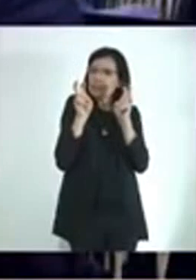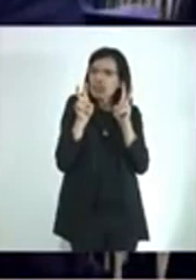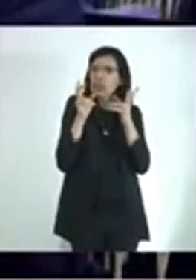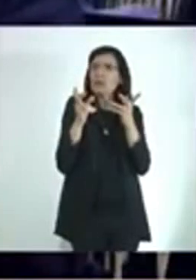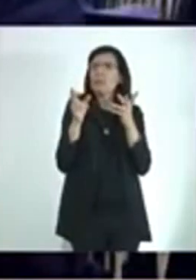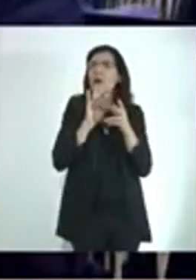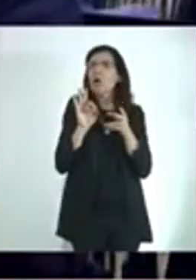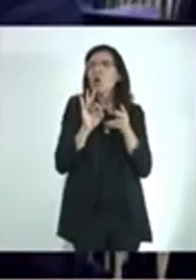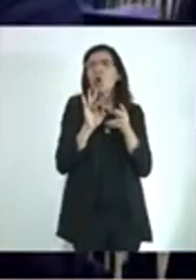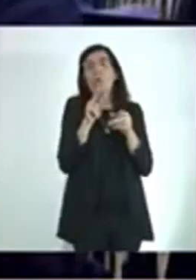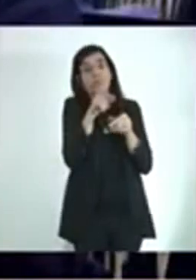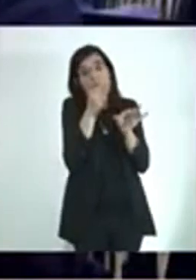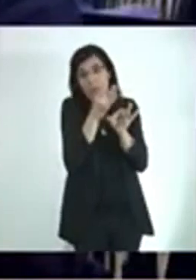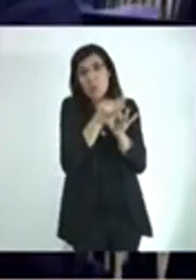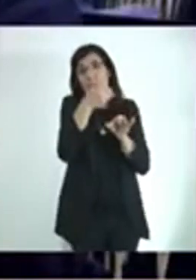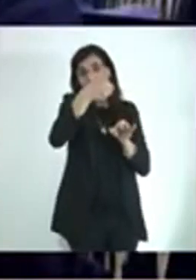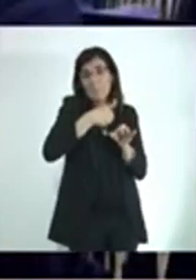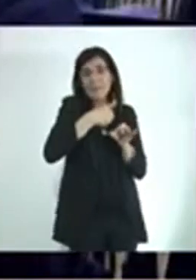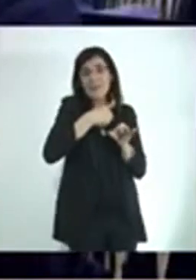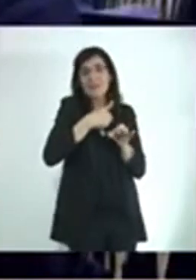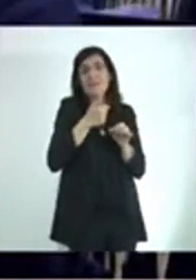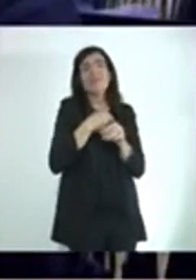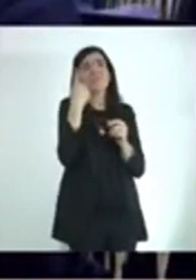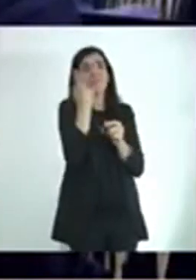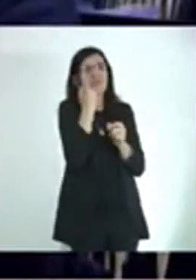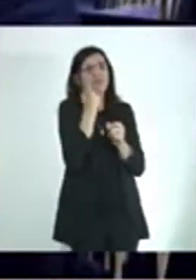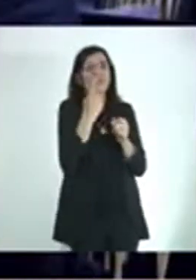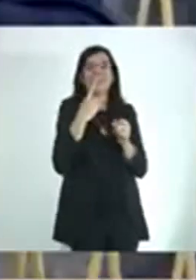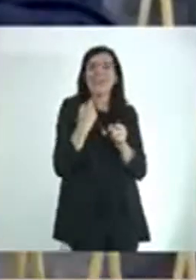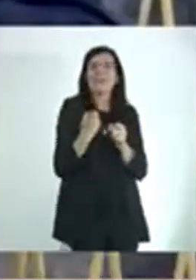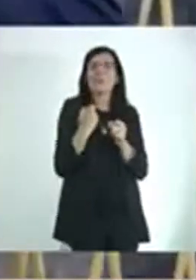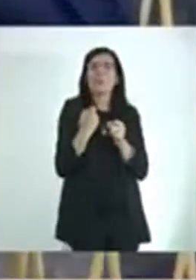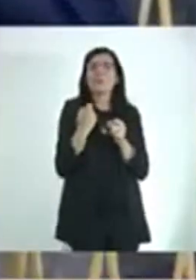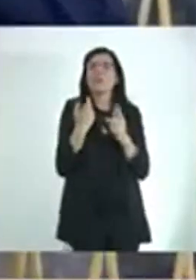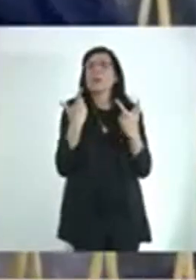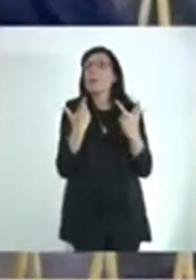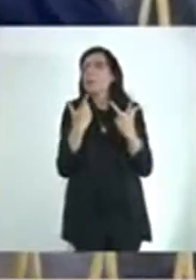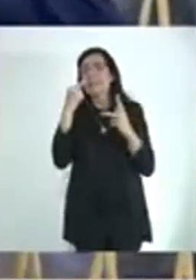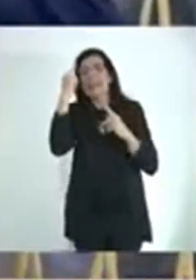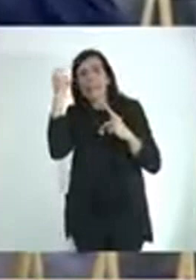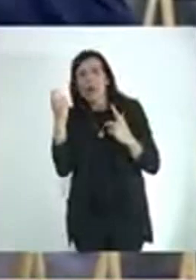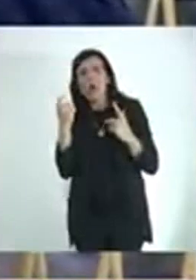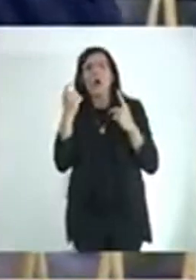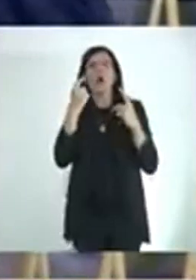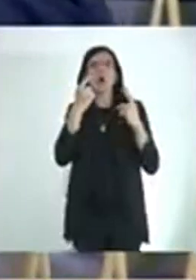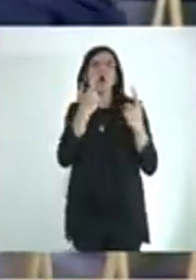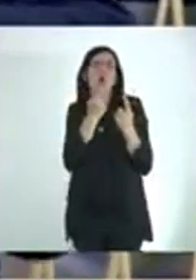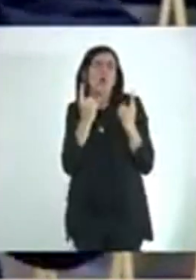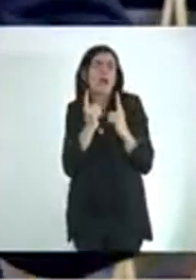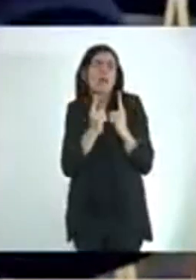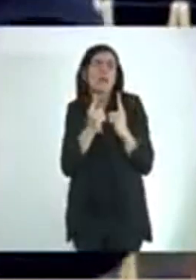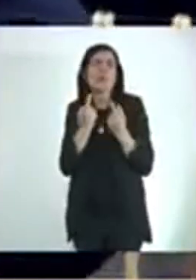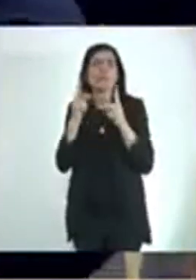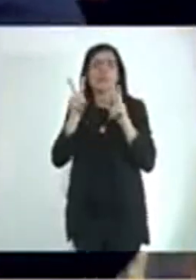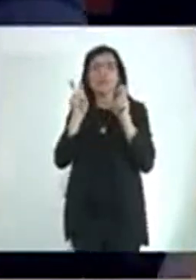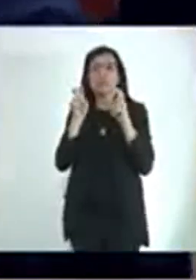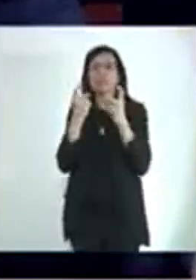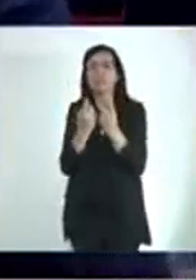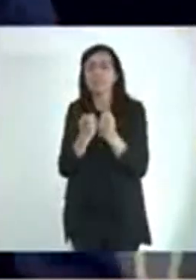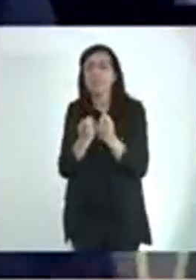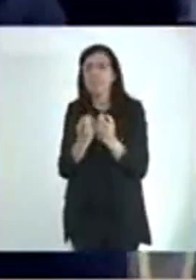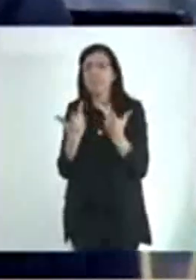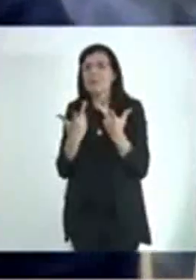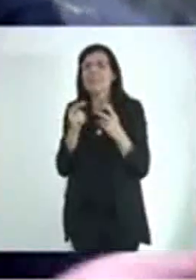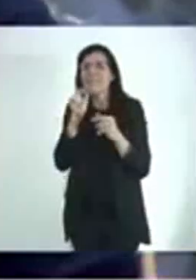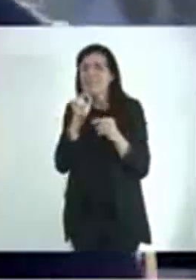nos pide, a veces los directivos o el gabinete detecta alguna cosa en un